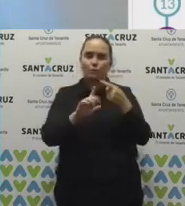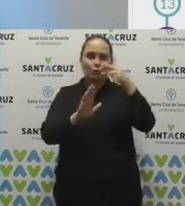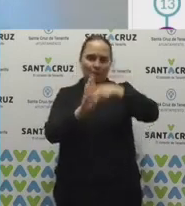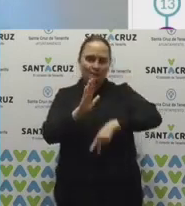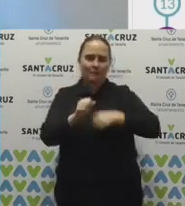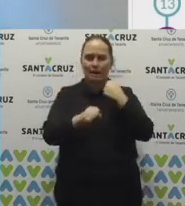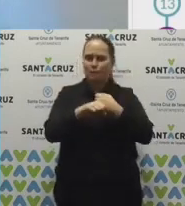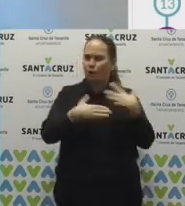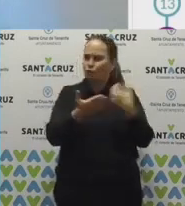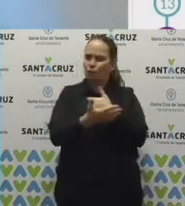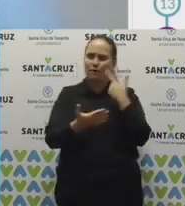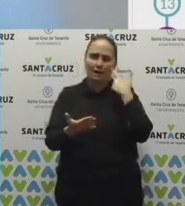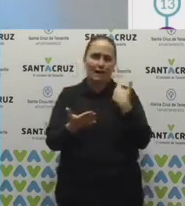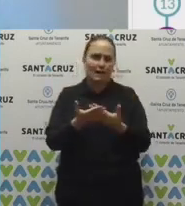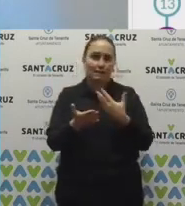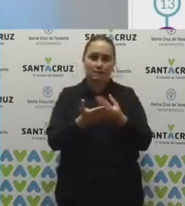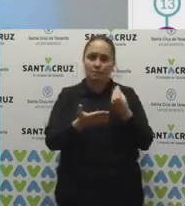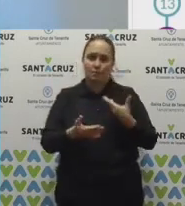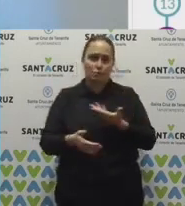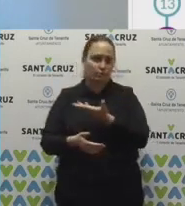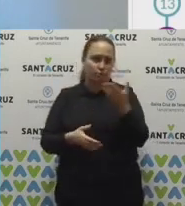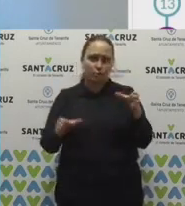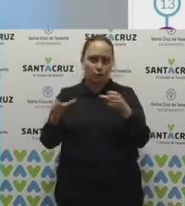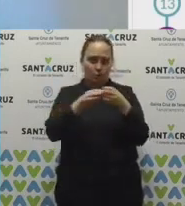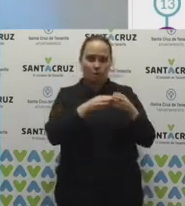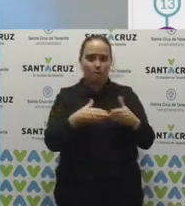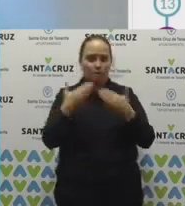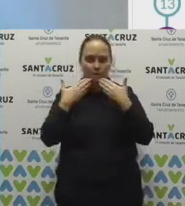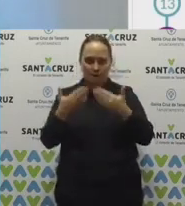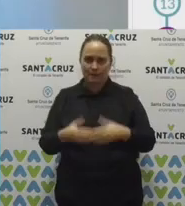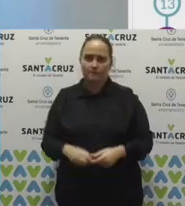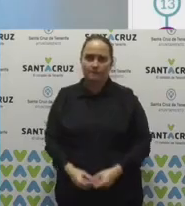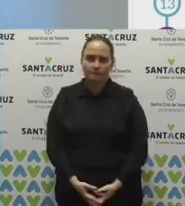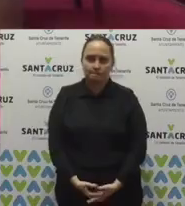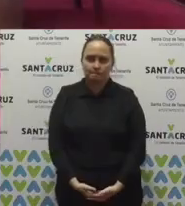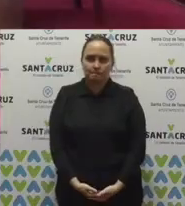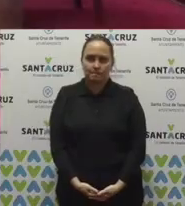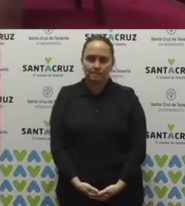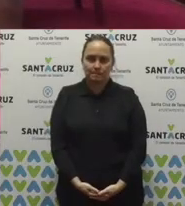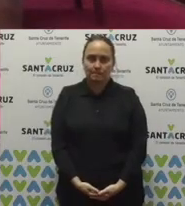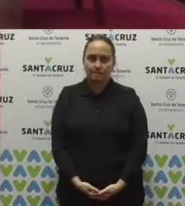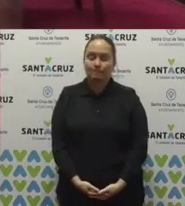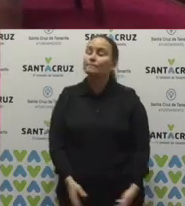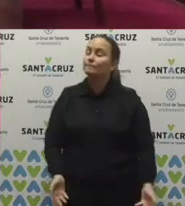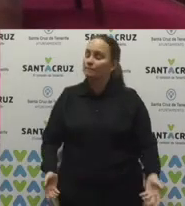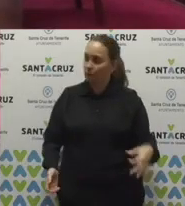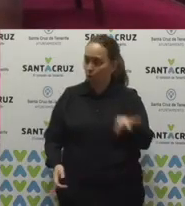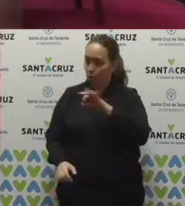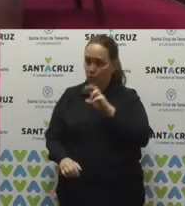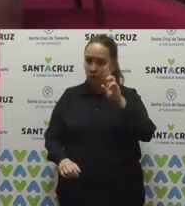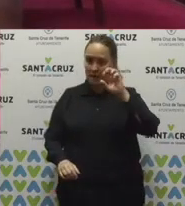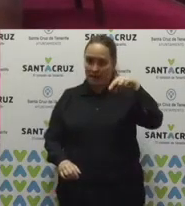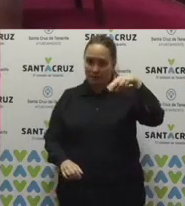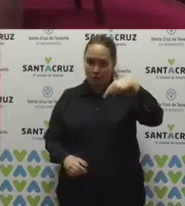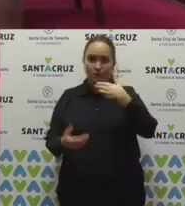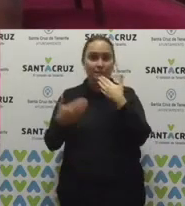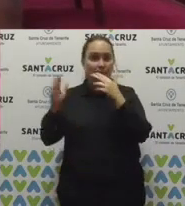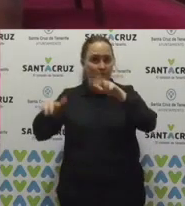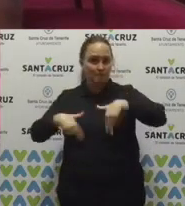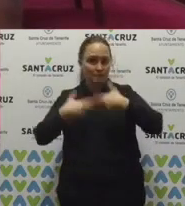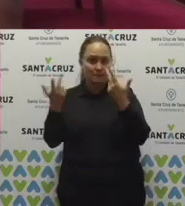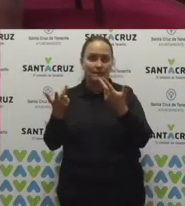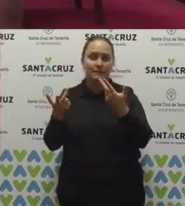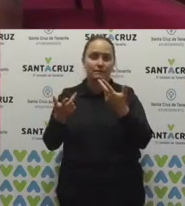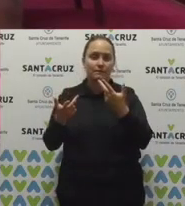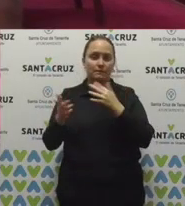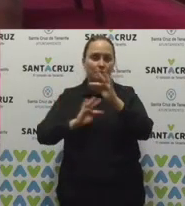que también han refrendado el resto de grupos en el debate gracias en los ramos y me permite en su turno de palabra podría posicionar siendo